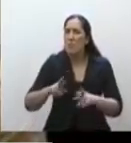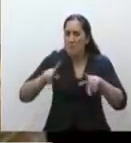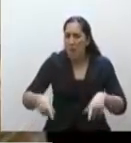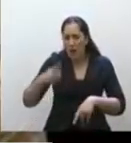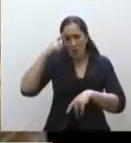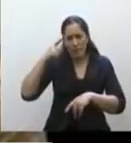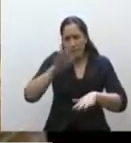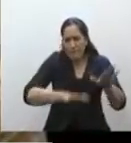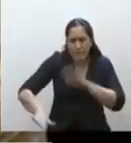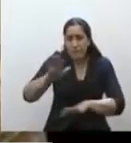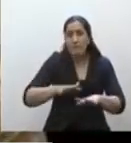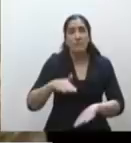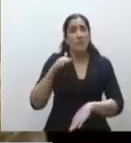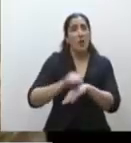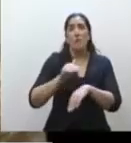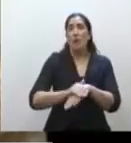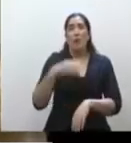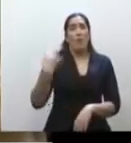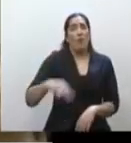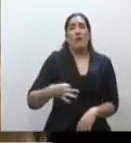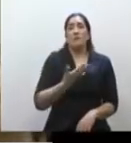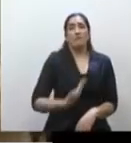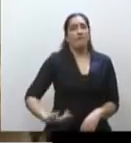que son una obligación del Estado.